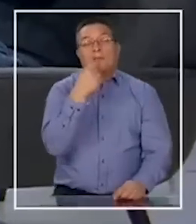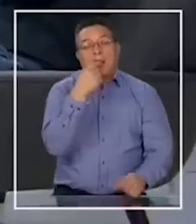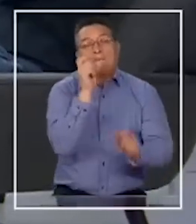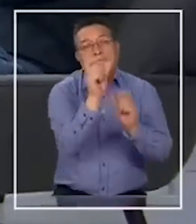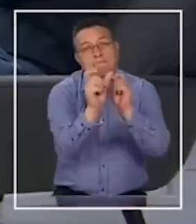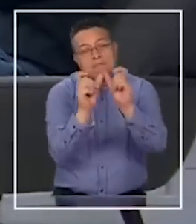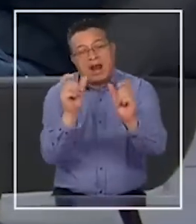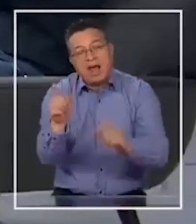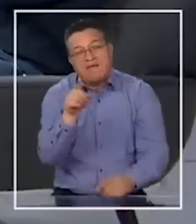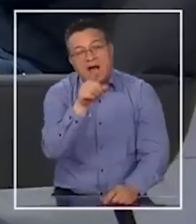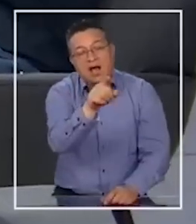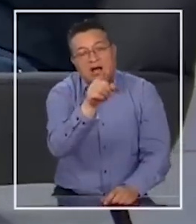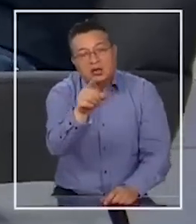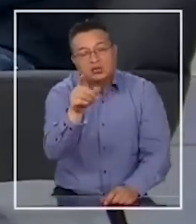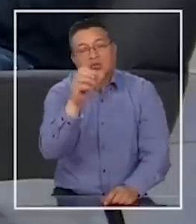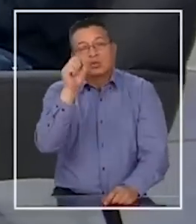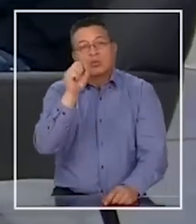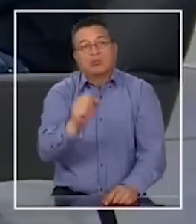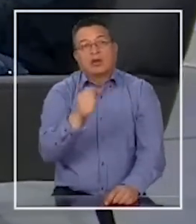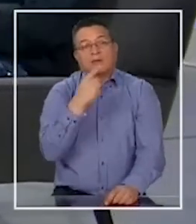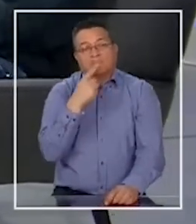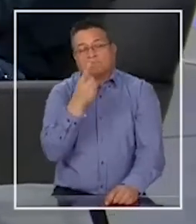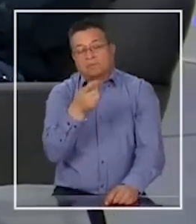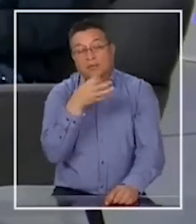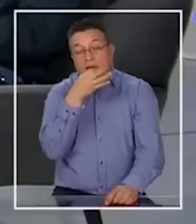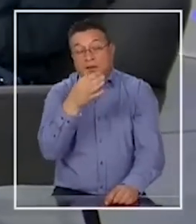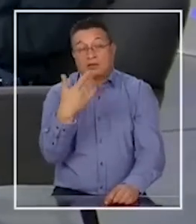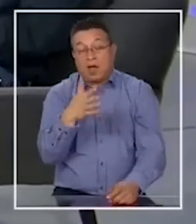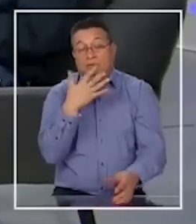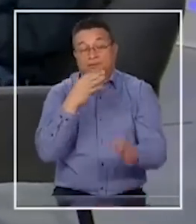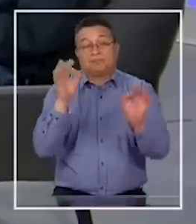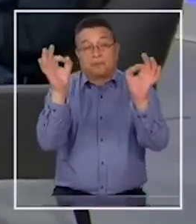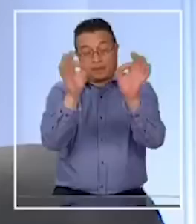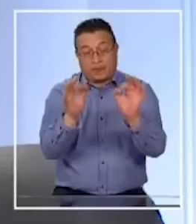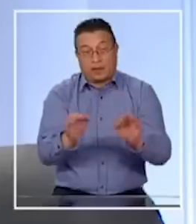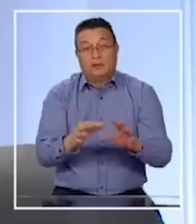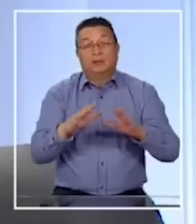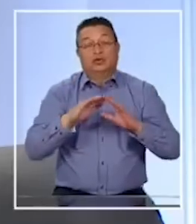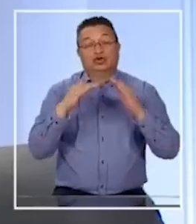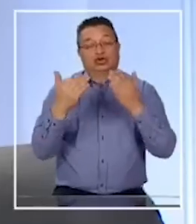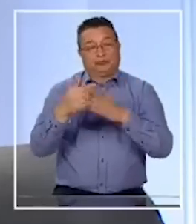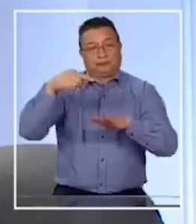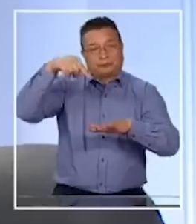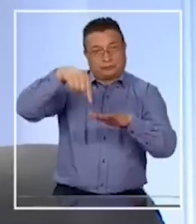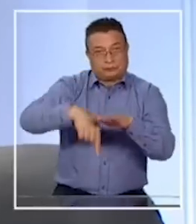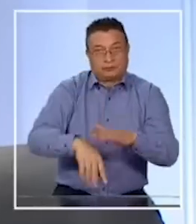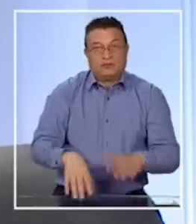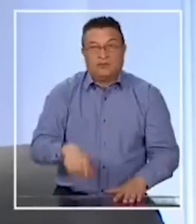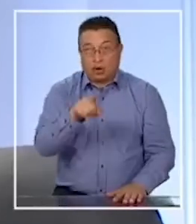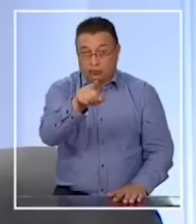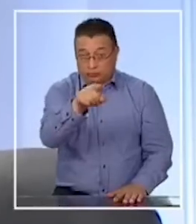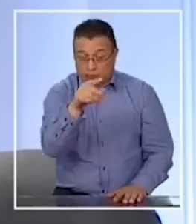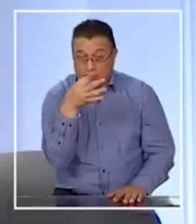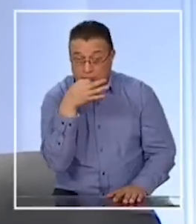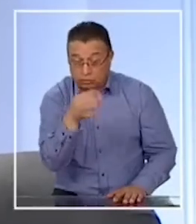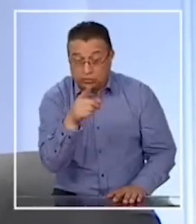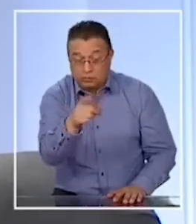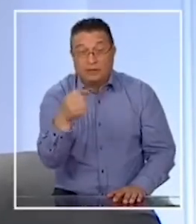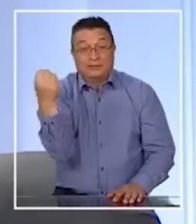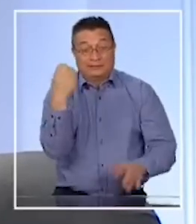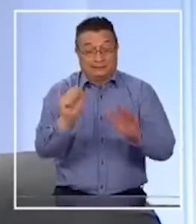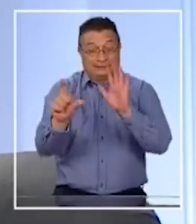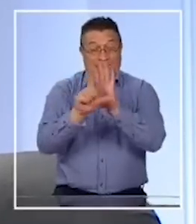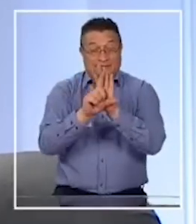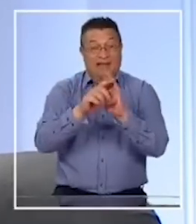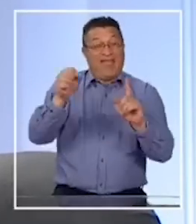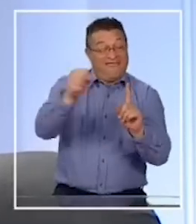podría descolgar de esas acciones que usted ya las hemos explicado en toda la profundidad suya entre los delincuentes